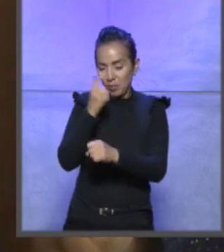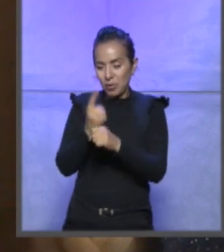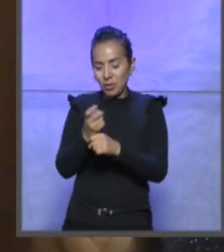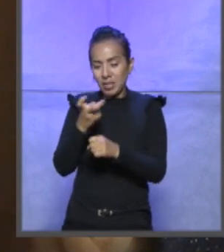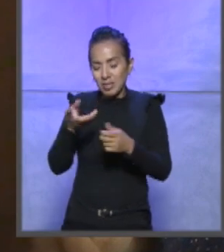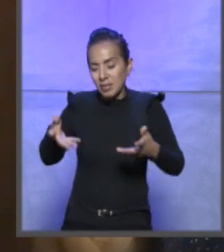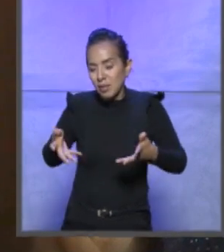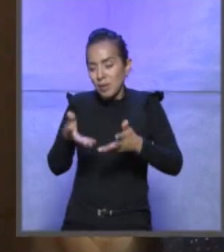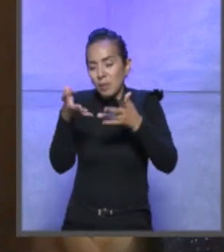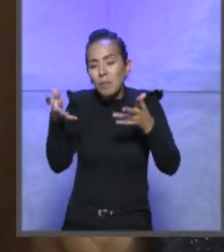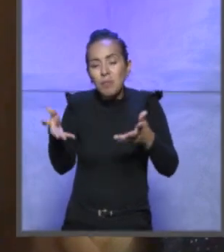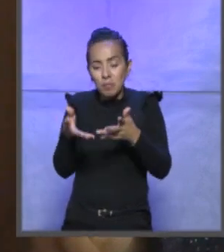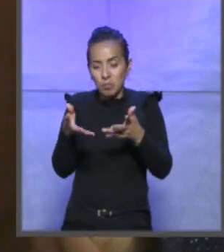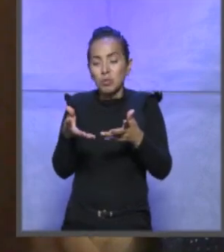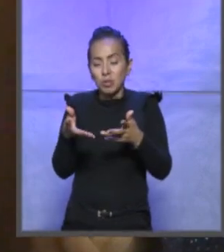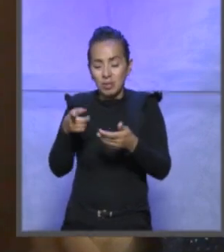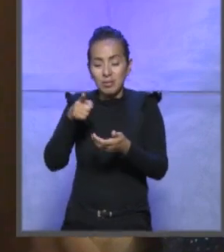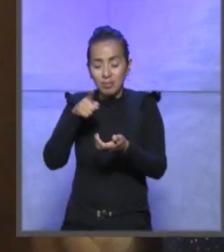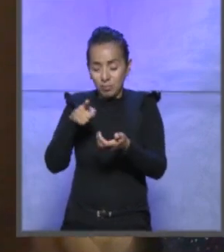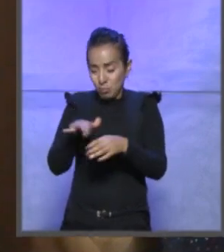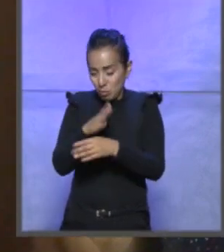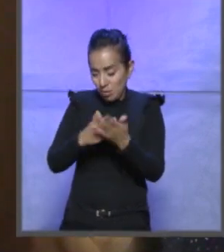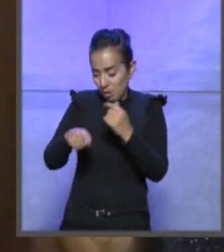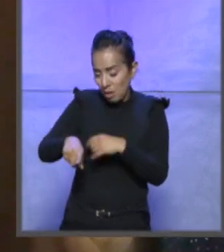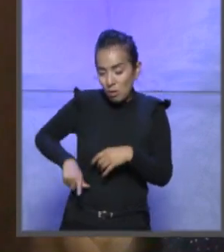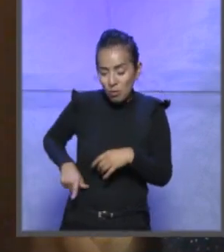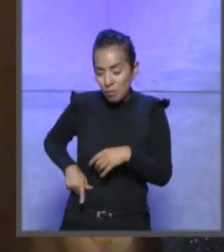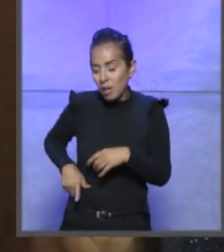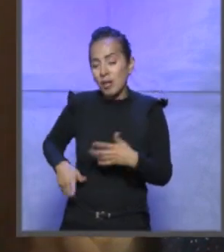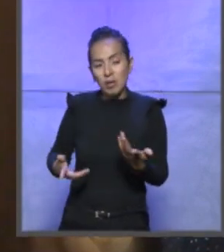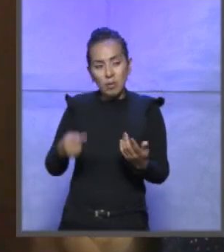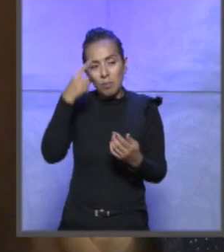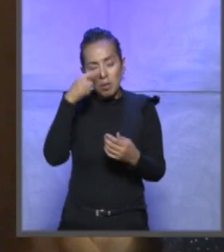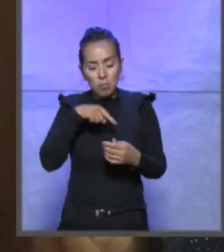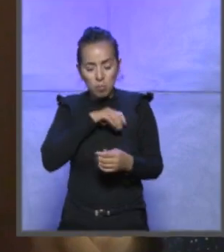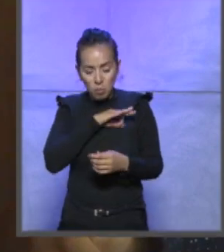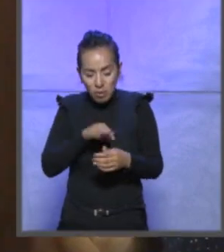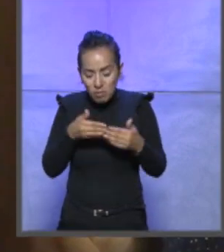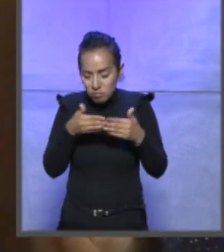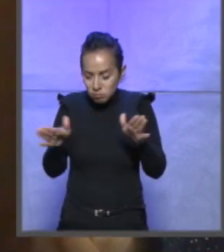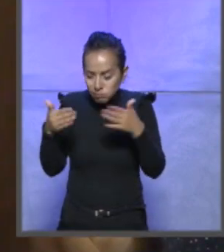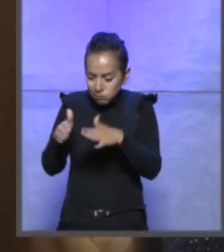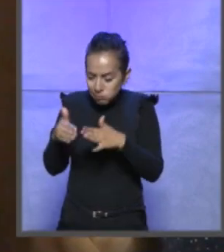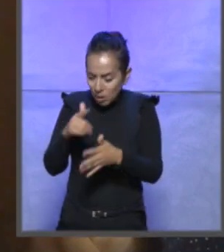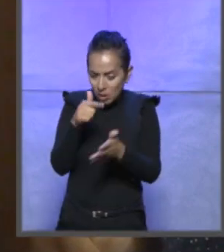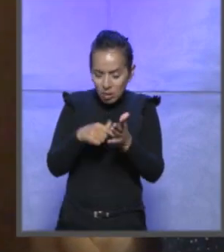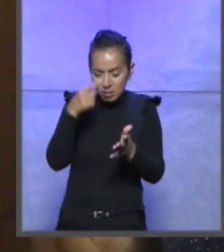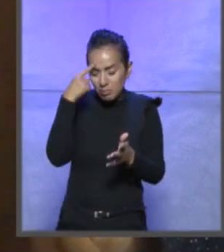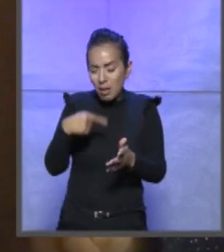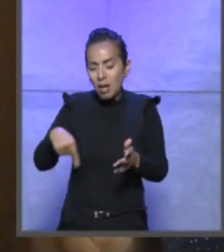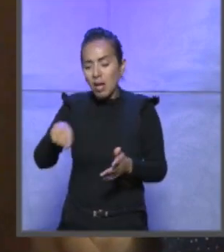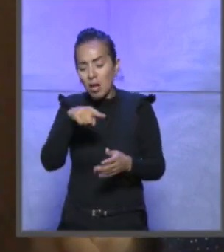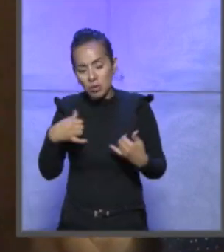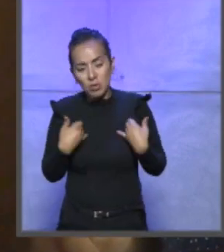oportunidad y ese impulso de parte de nuestro gobierno, de nuestros demás ciudadanos, para poder abrir esos espacios a los jóvenes